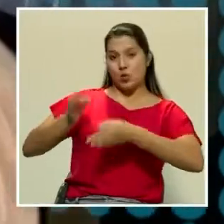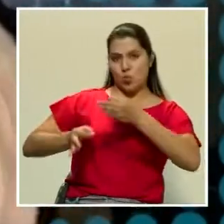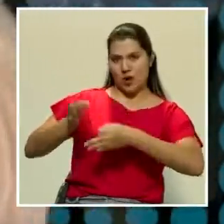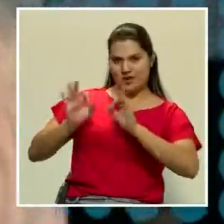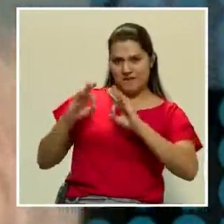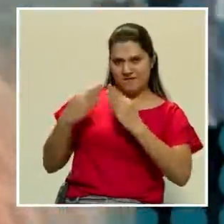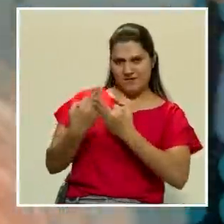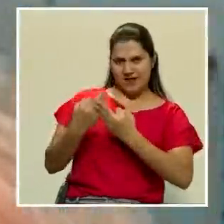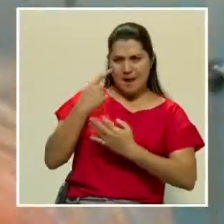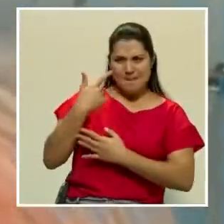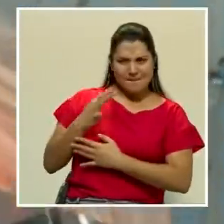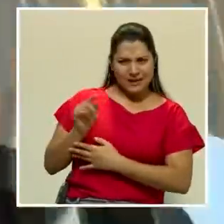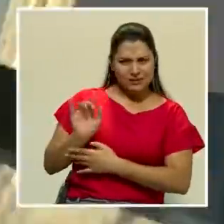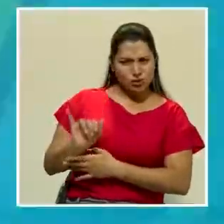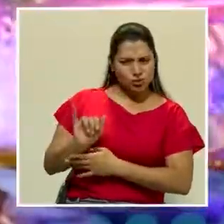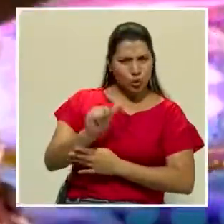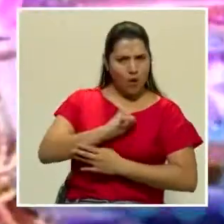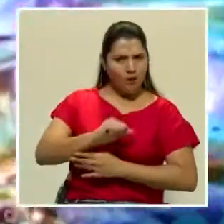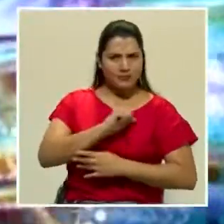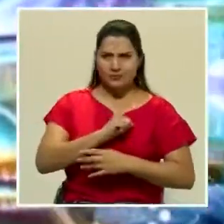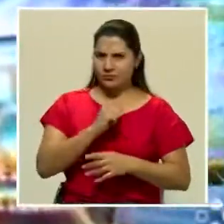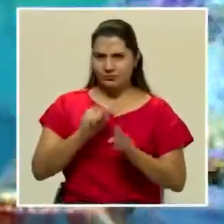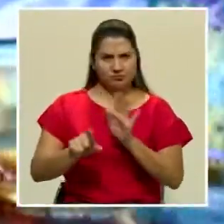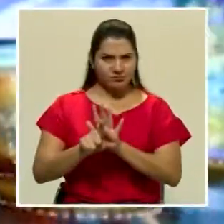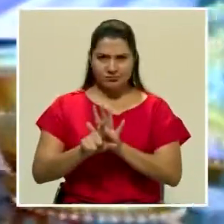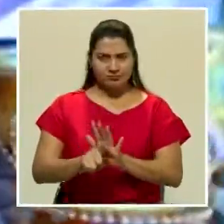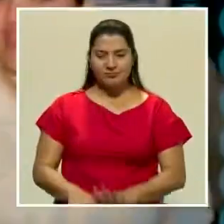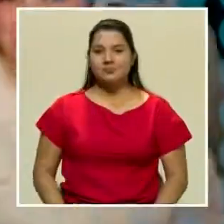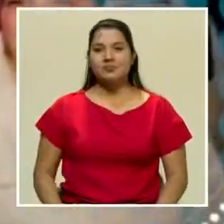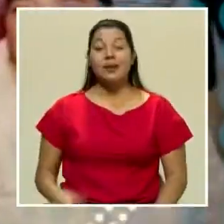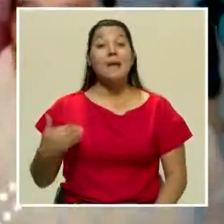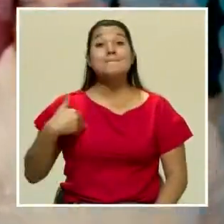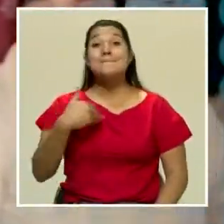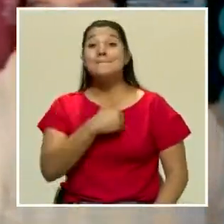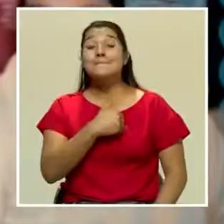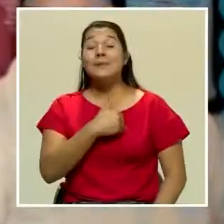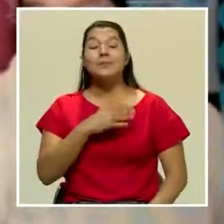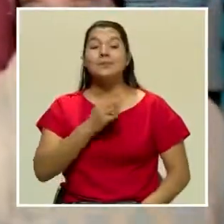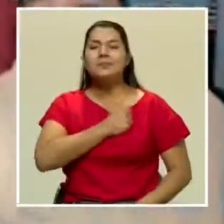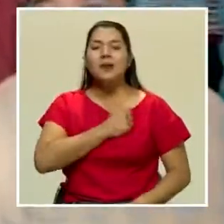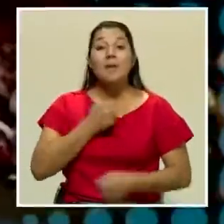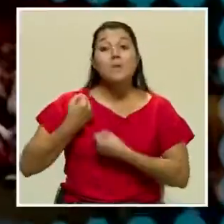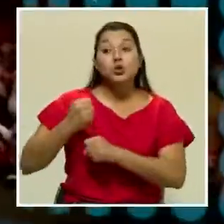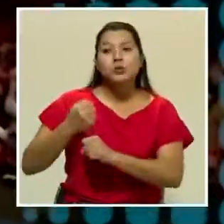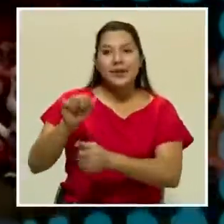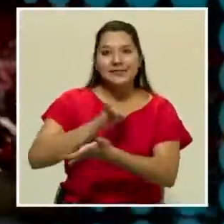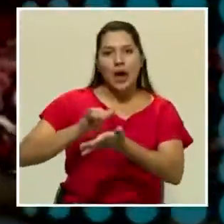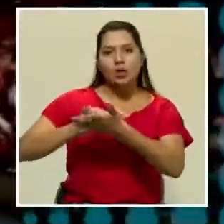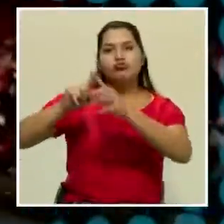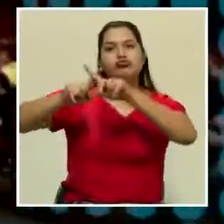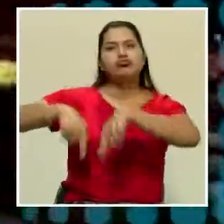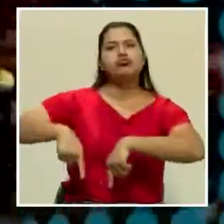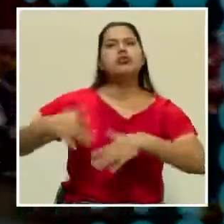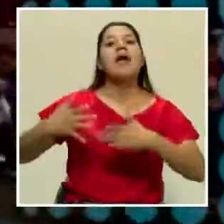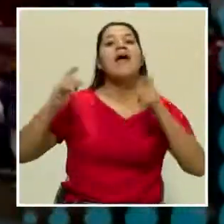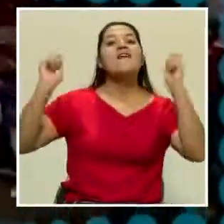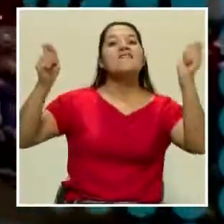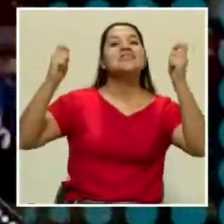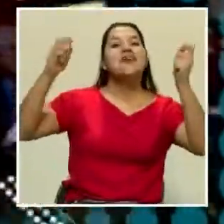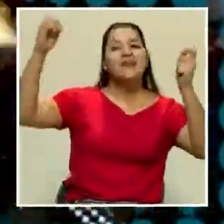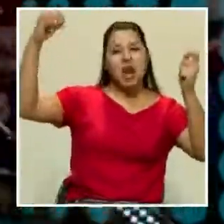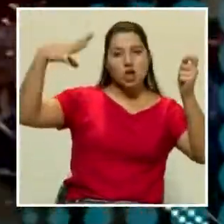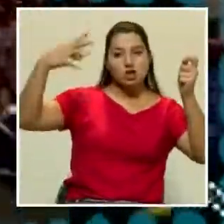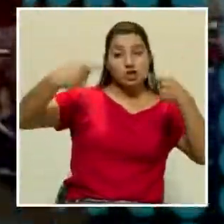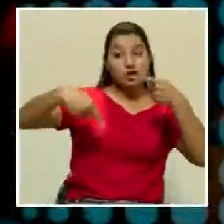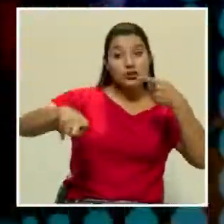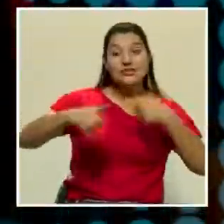posible actuación irregular. La Municipalidad de San José suspendió el Festival de la Luz a raíz del COVID-19